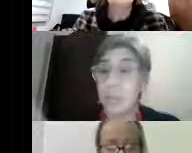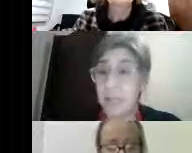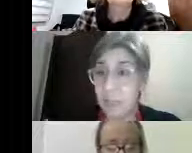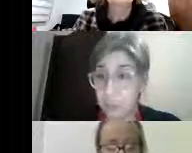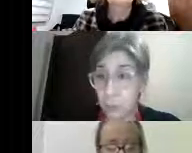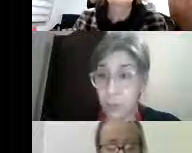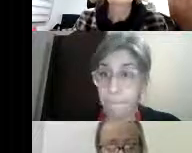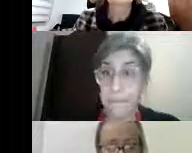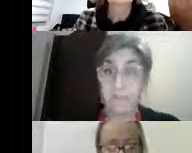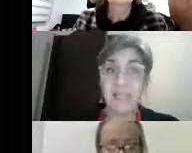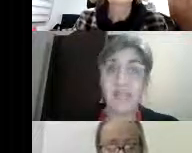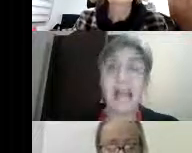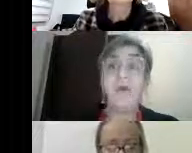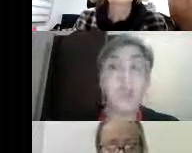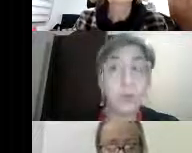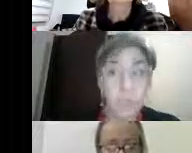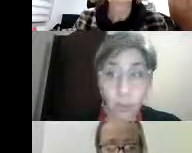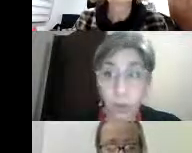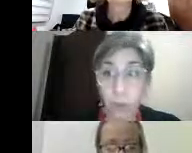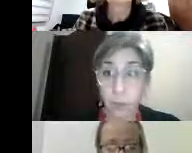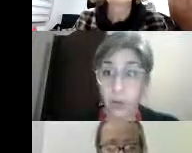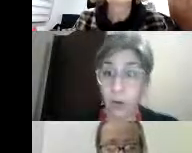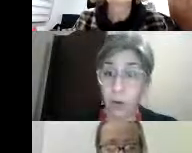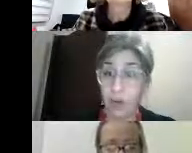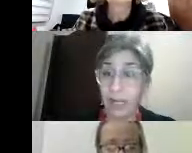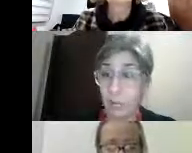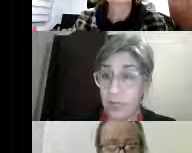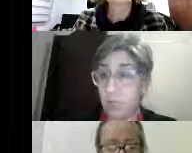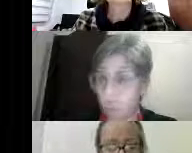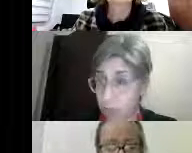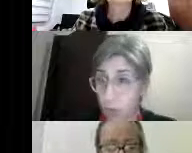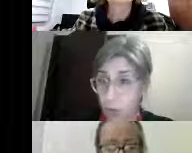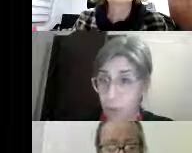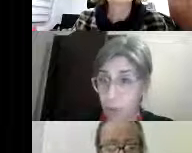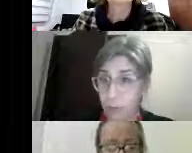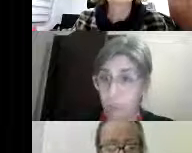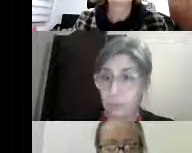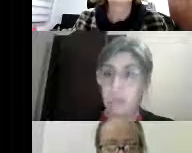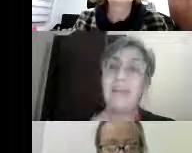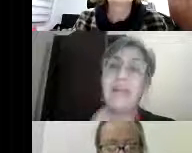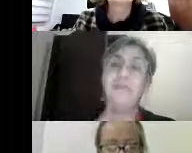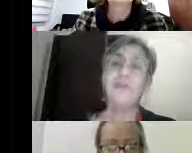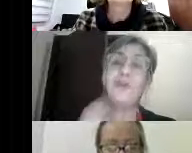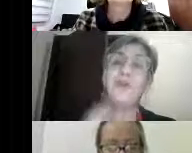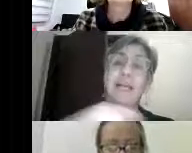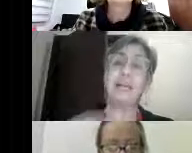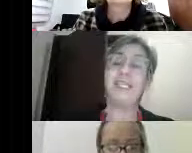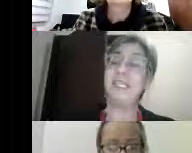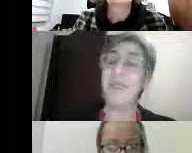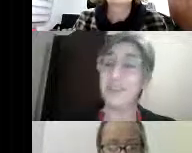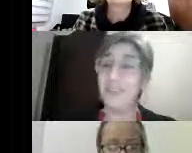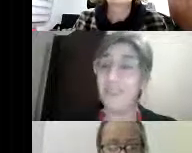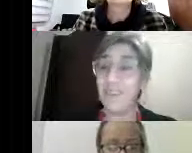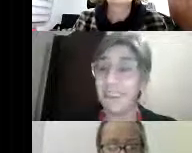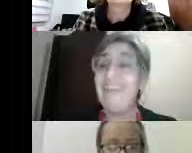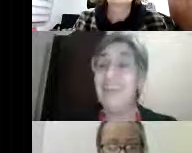no transmitís el virus, aunque no usen condón, porque ojo que esto es sin usar condón. La foto de la pastilla